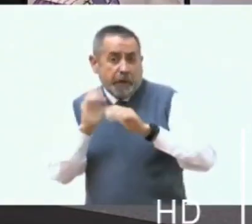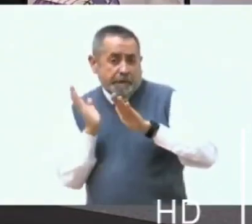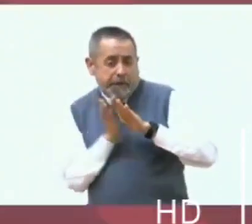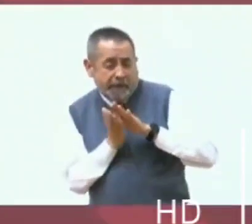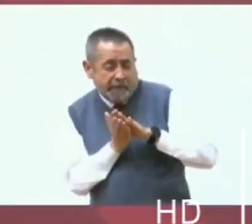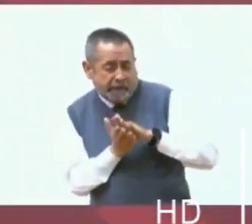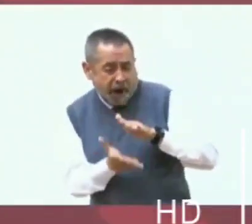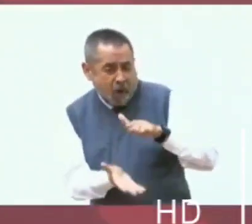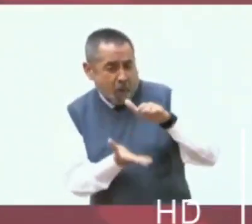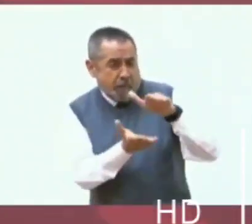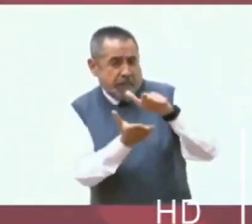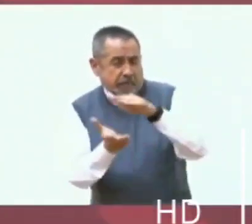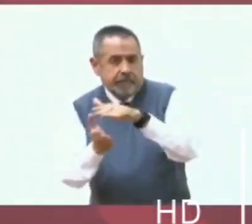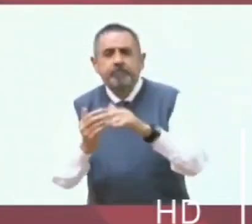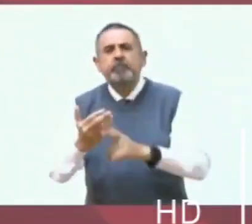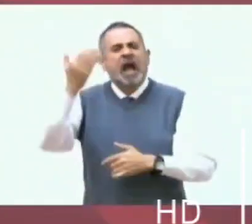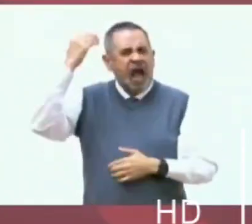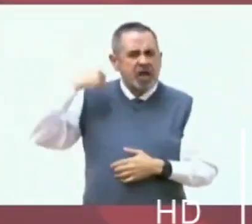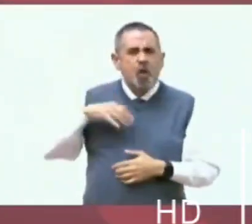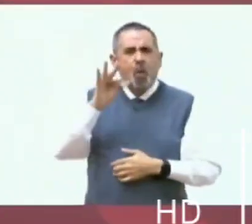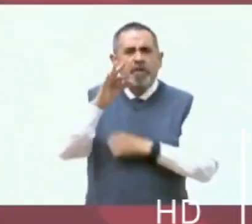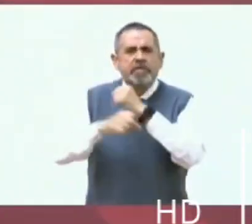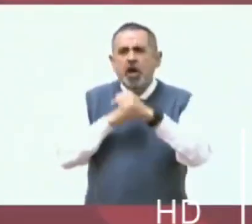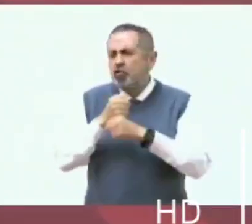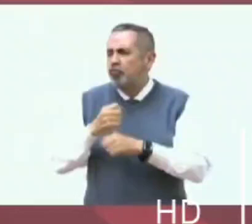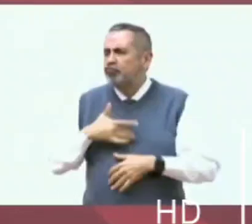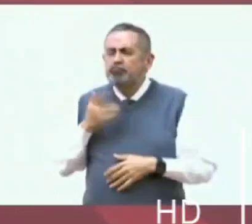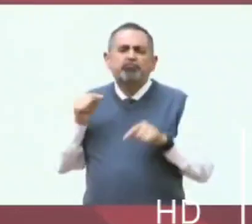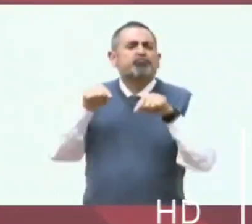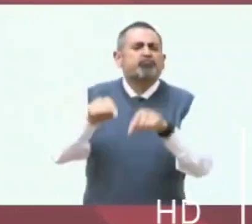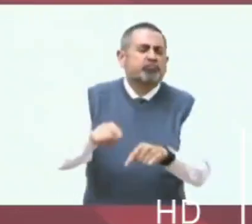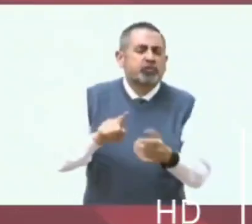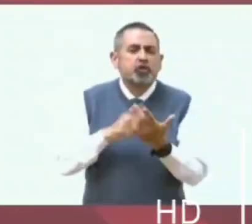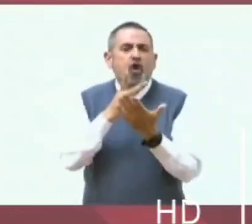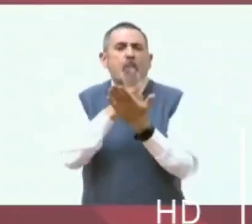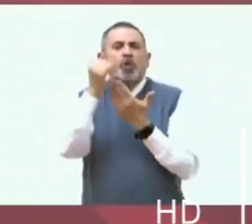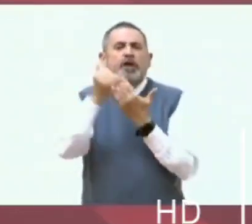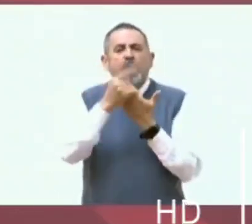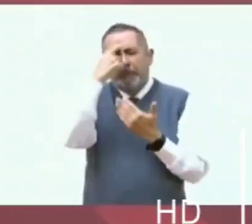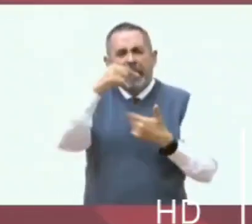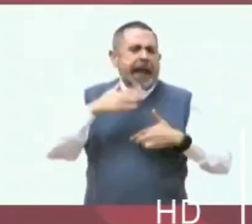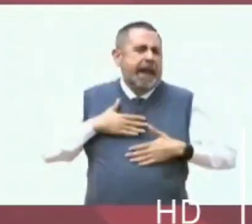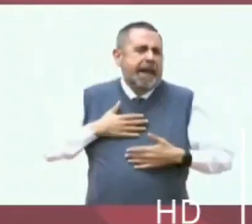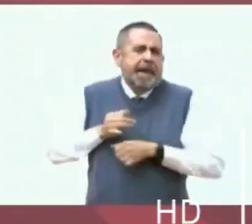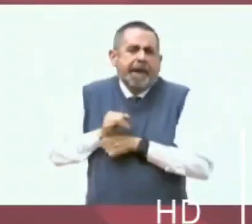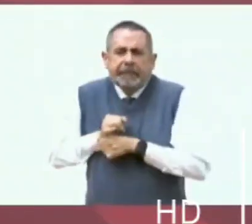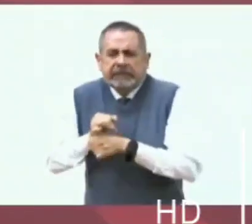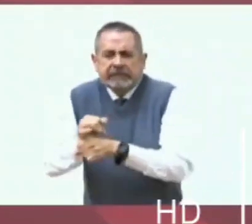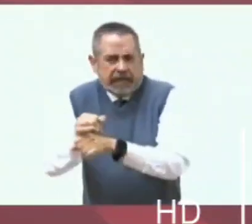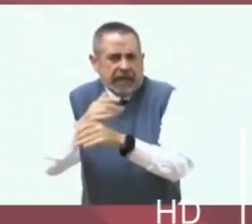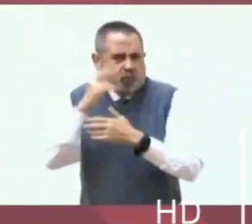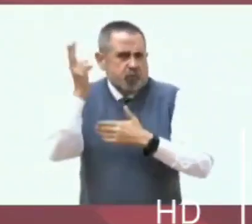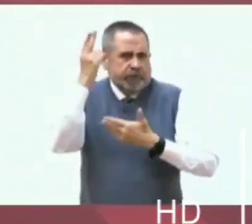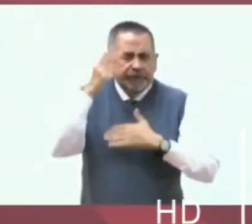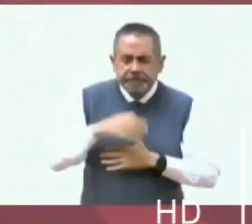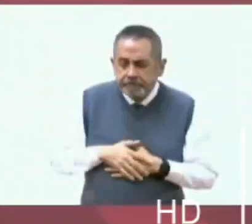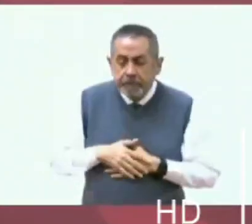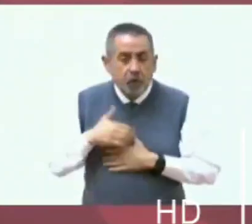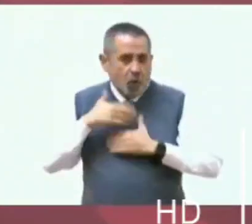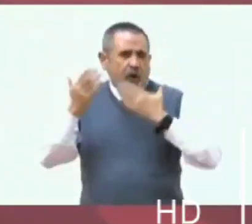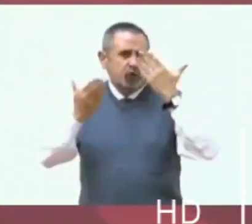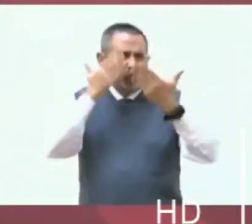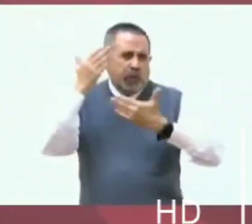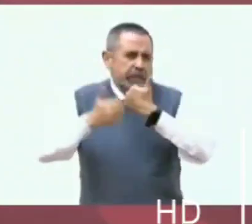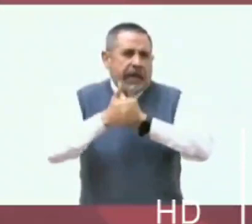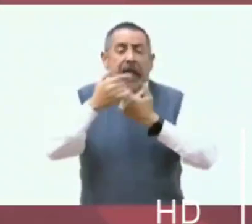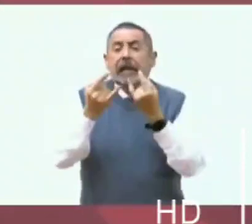años llegué a este archivo motivado por 2 proyectos de investigaciones cuando estudiaba la carrera